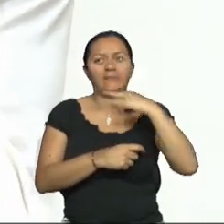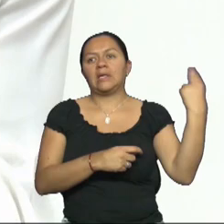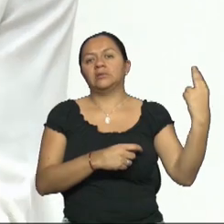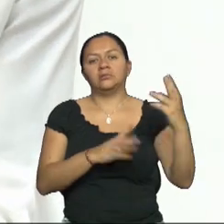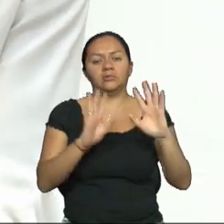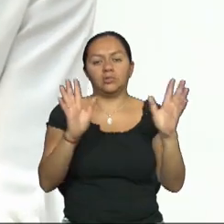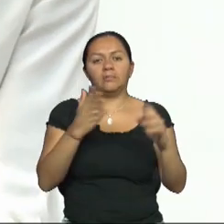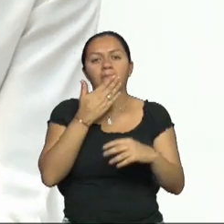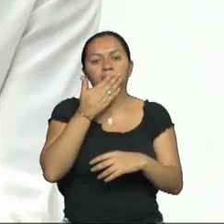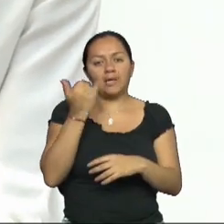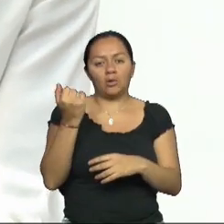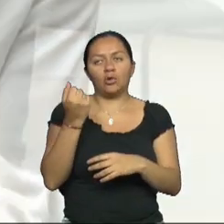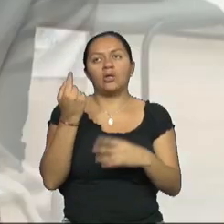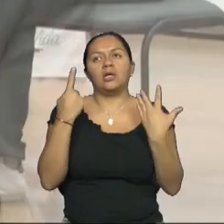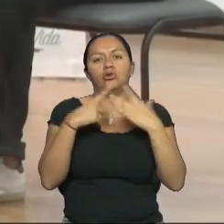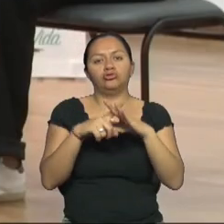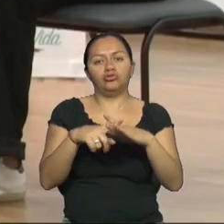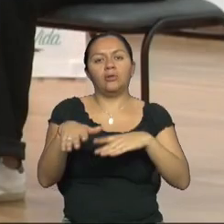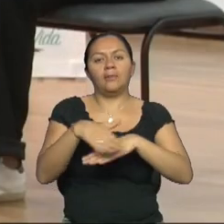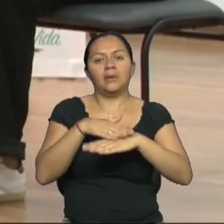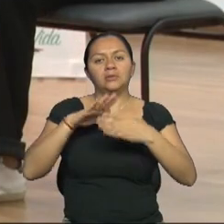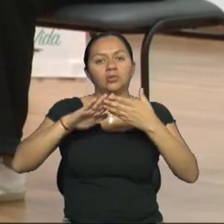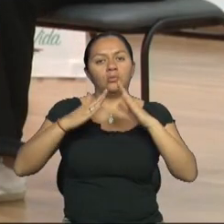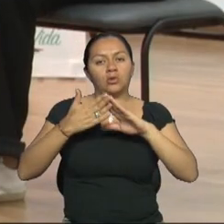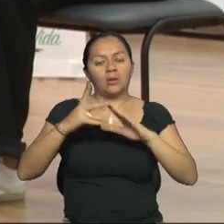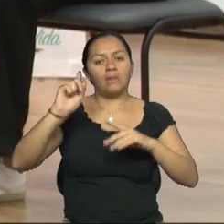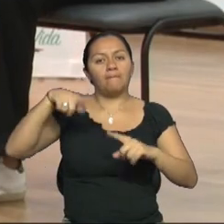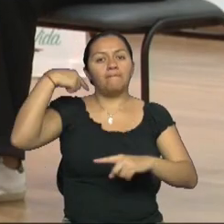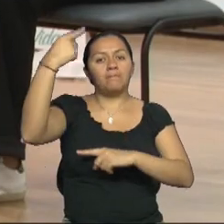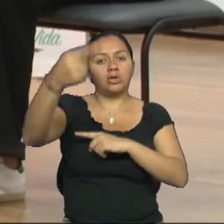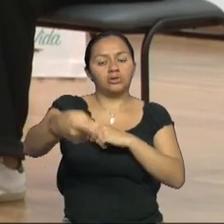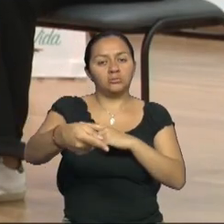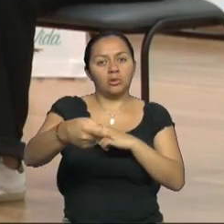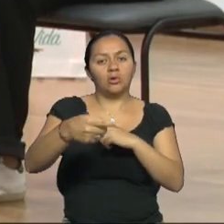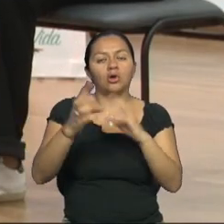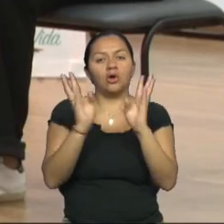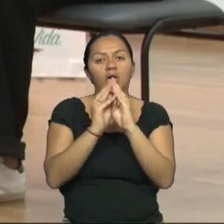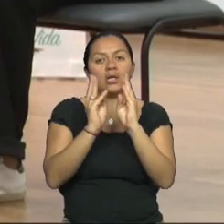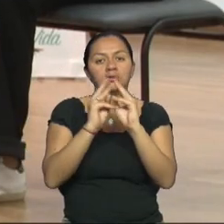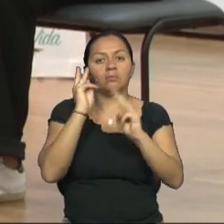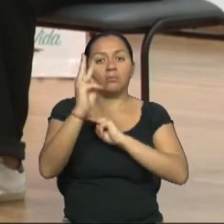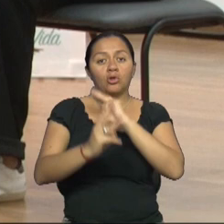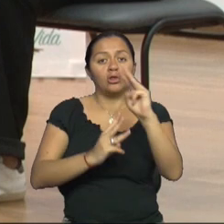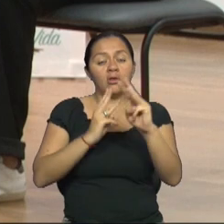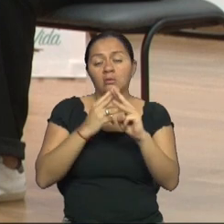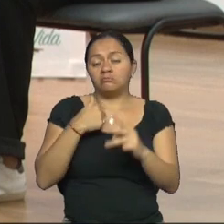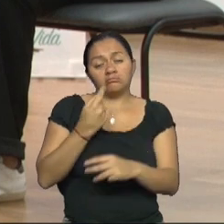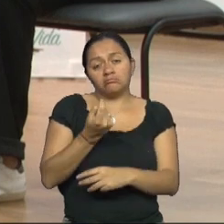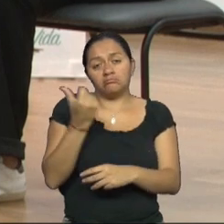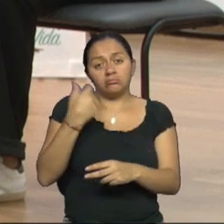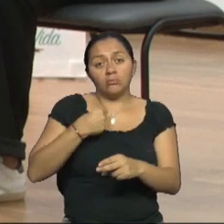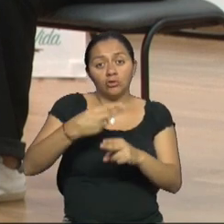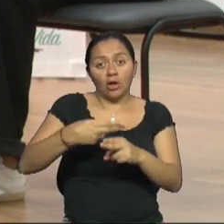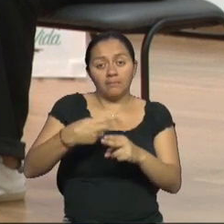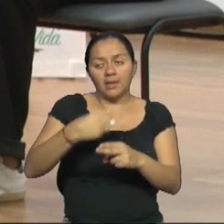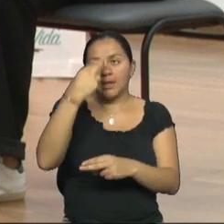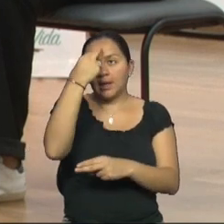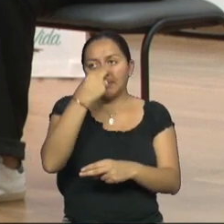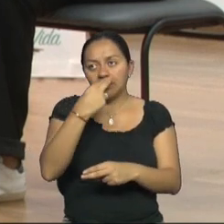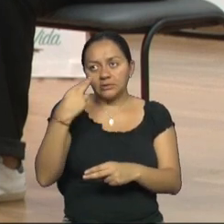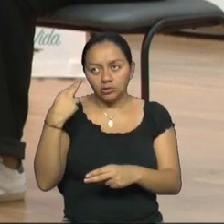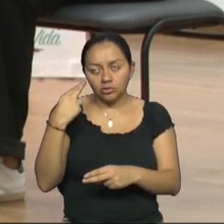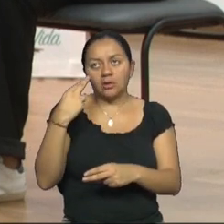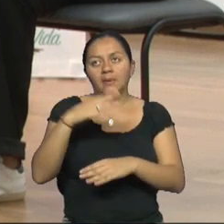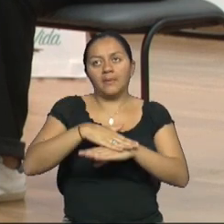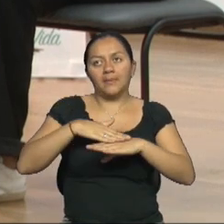el publicarlas para el próximo Congreso Mundial, que en lugar de llamarse probablemente Rehabilitación basada en la